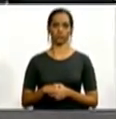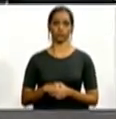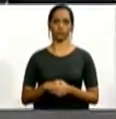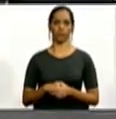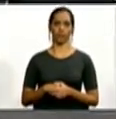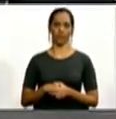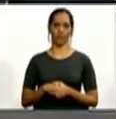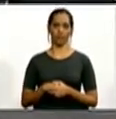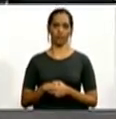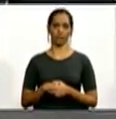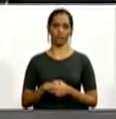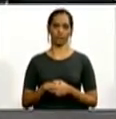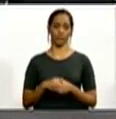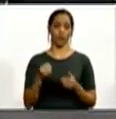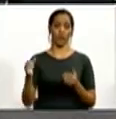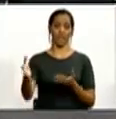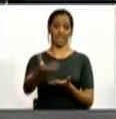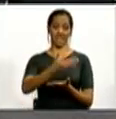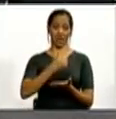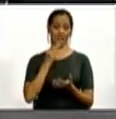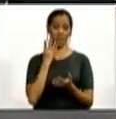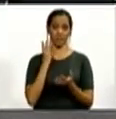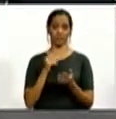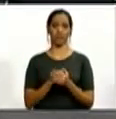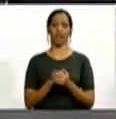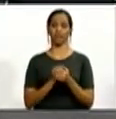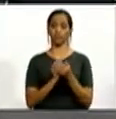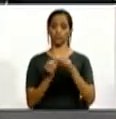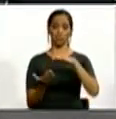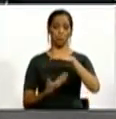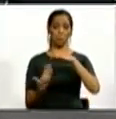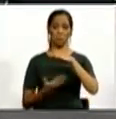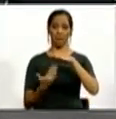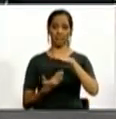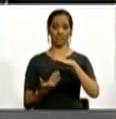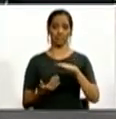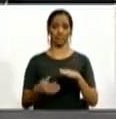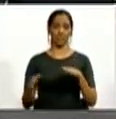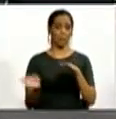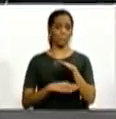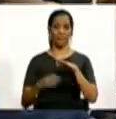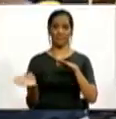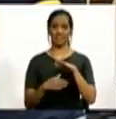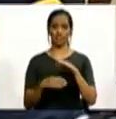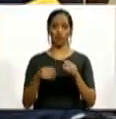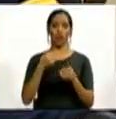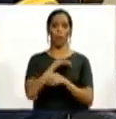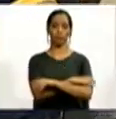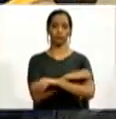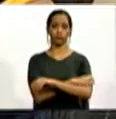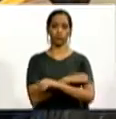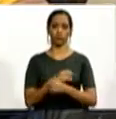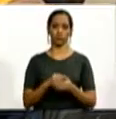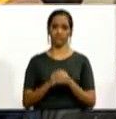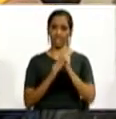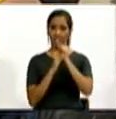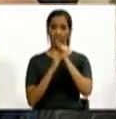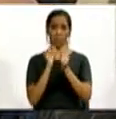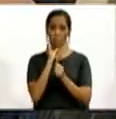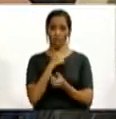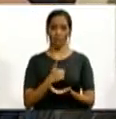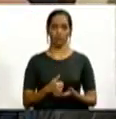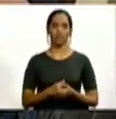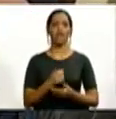Nos recojan los vidrios. Un gran vacío de liderazgo en la oposición. Ahora que se da cuenta. No, y que el señor dice allí, temen, en la oposición